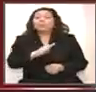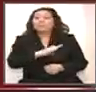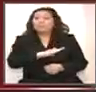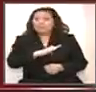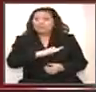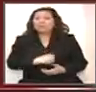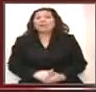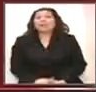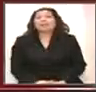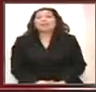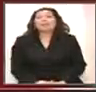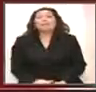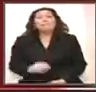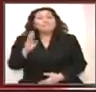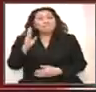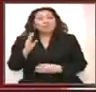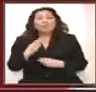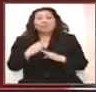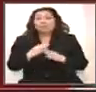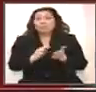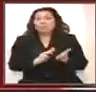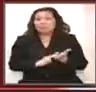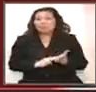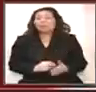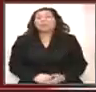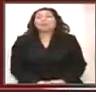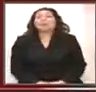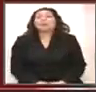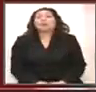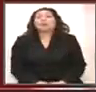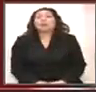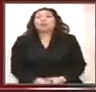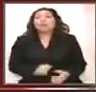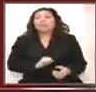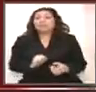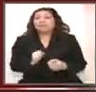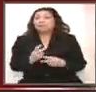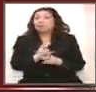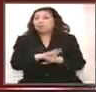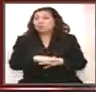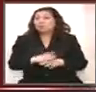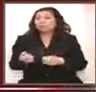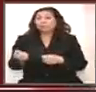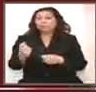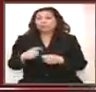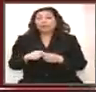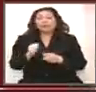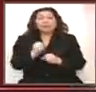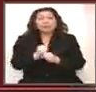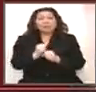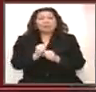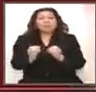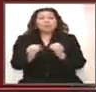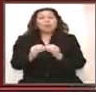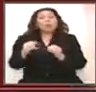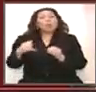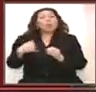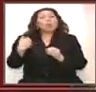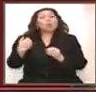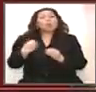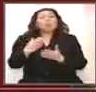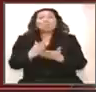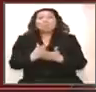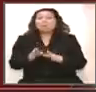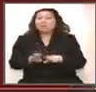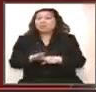fiscales, policías, defensores públicos y operadores del sistema de reinserción social que trabajan en centros juveniles o